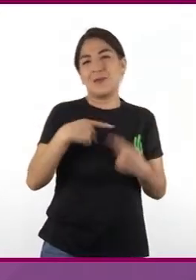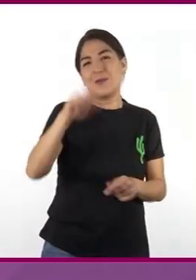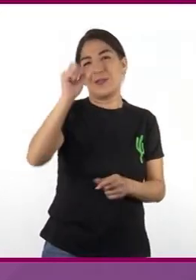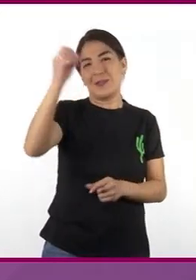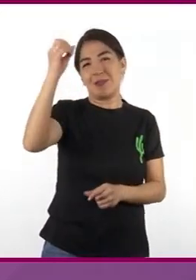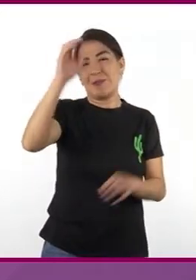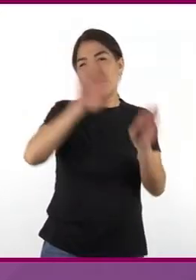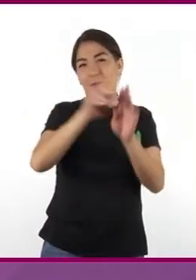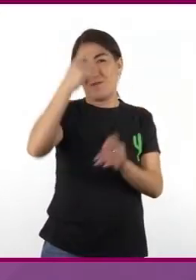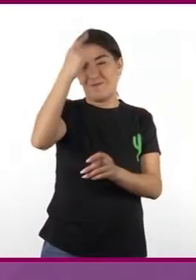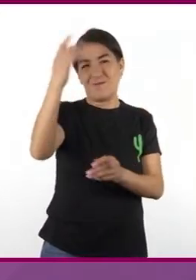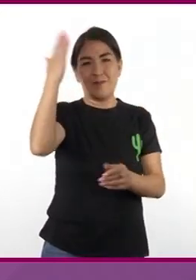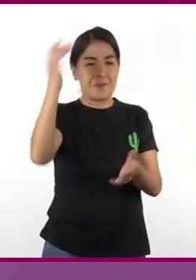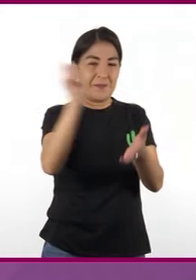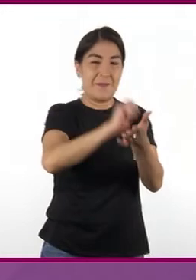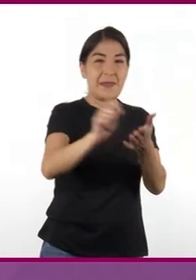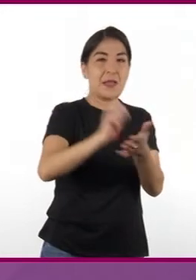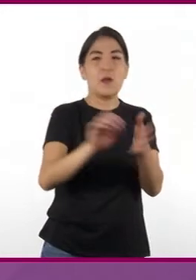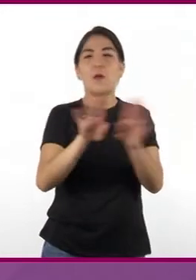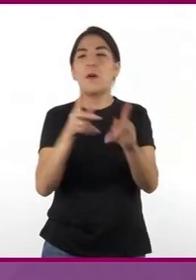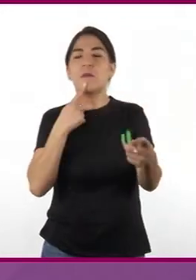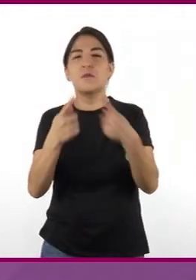en ese momento el campo cultural.